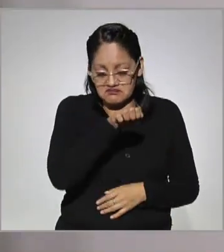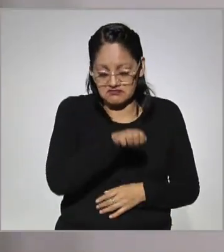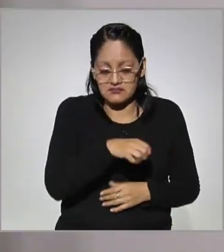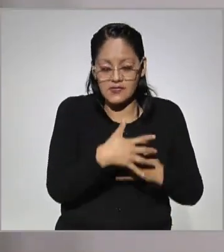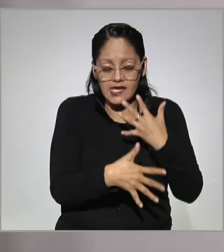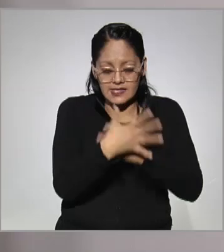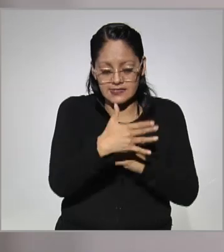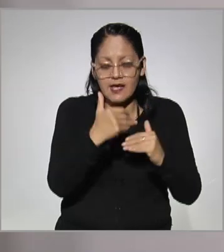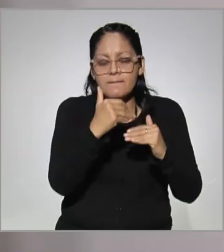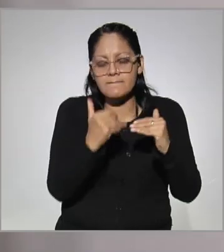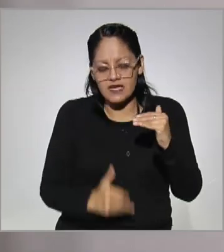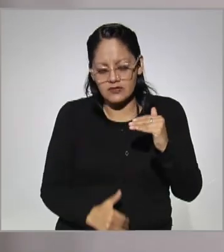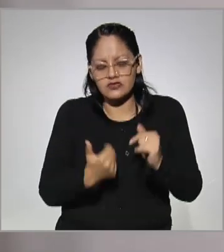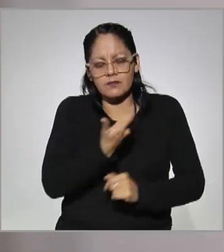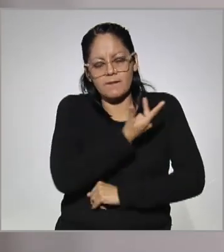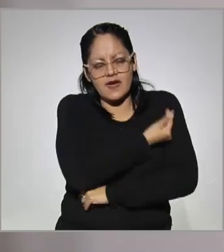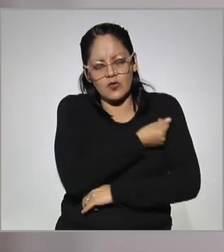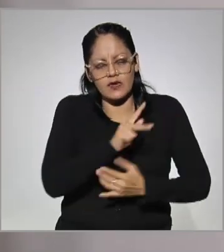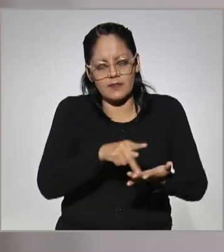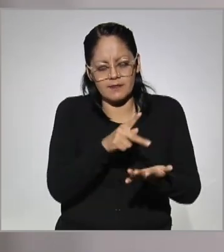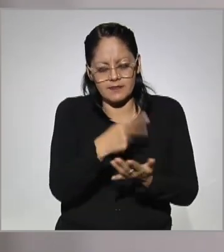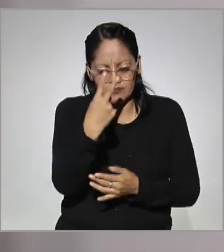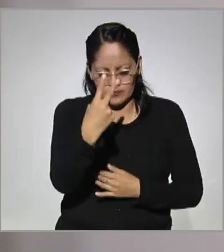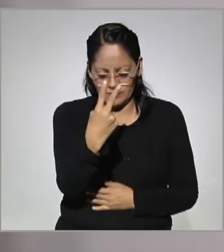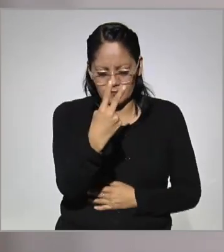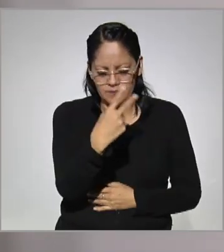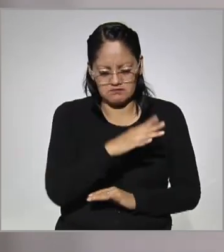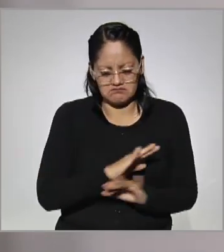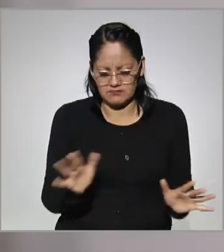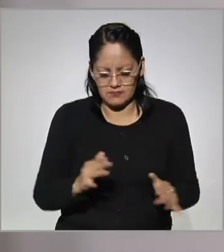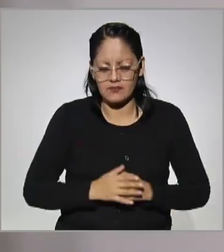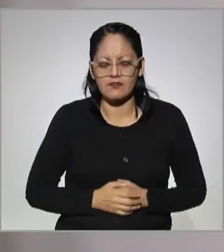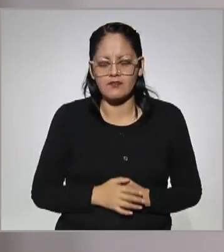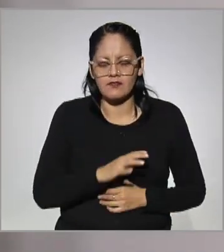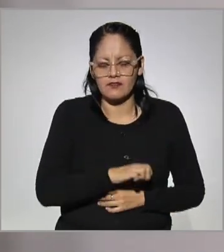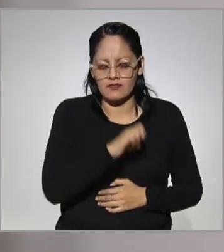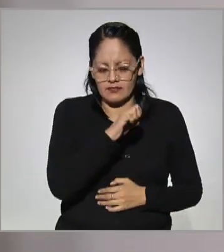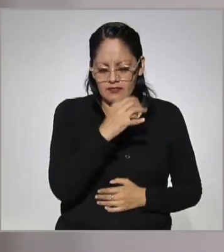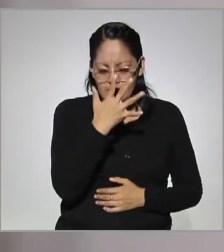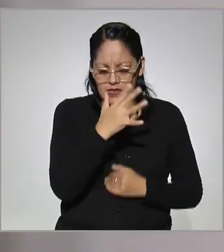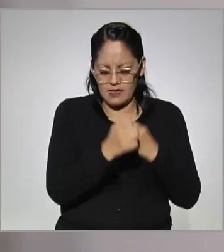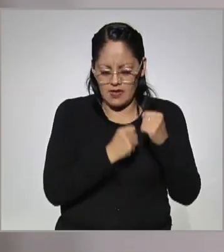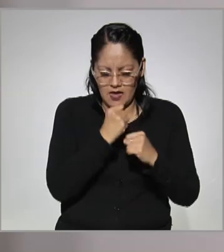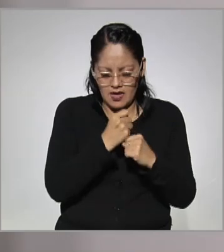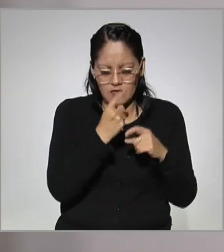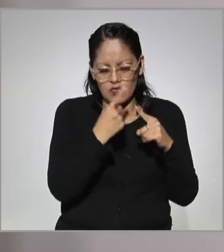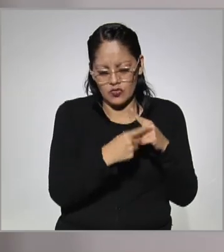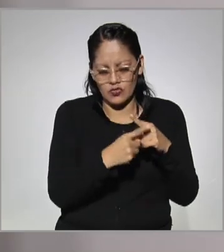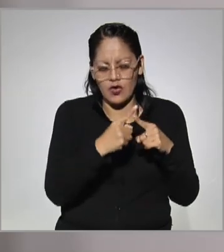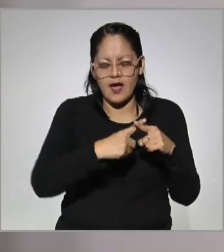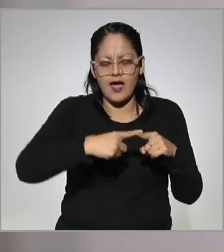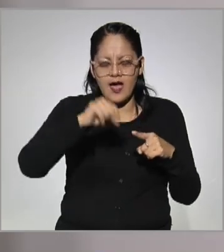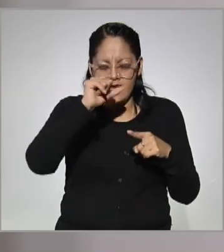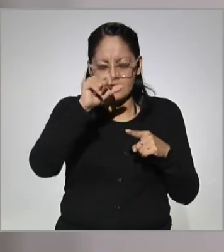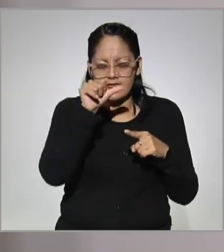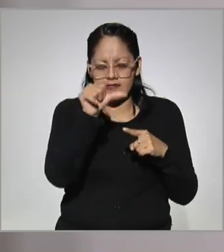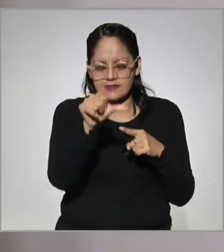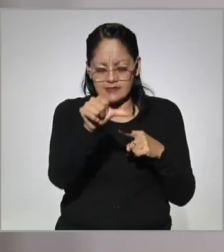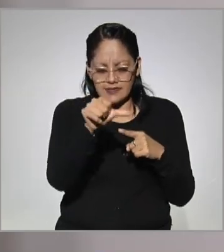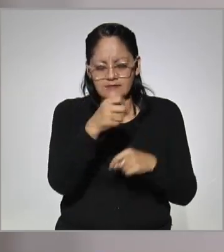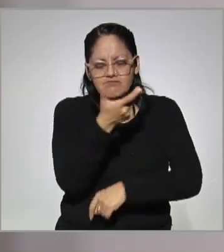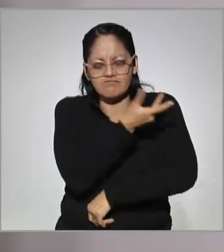para abajo son 2 dosis. 2 dosis nada más. De 15 años, .1, 16 para arriba son 3